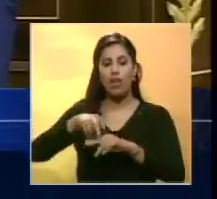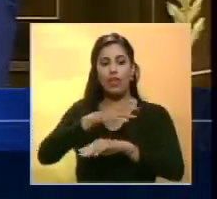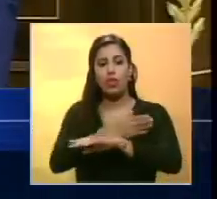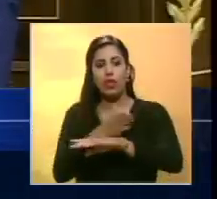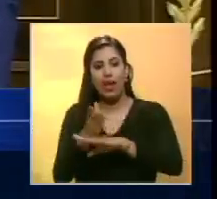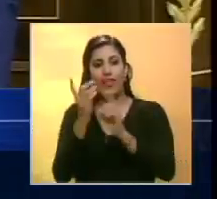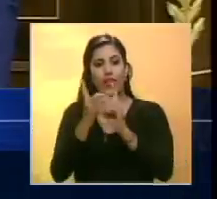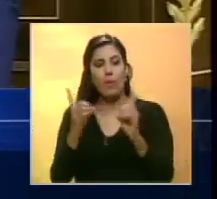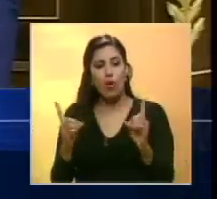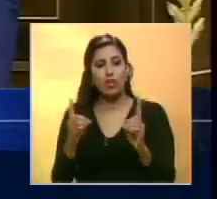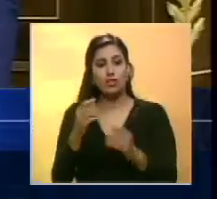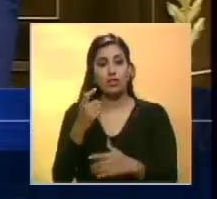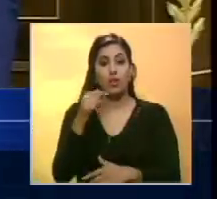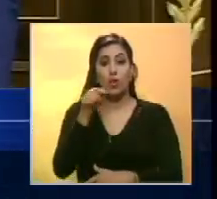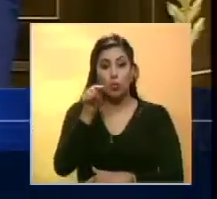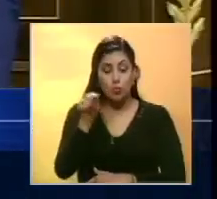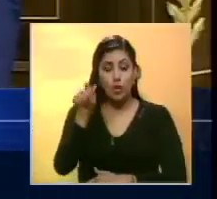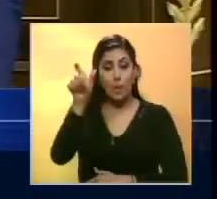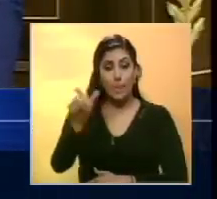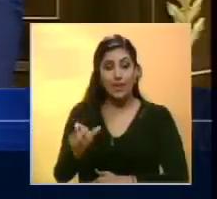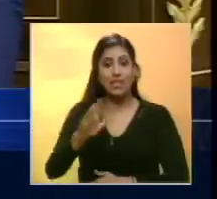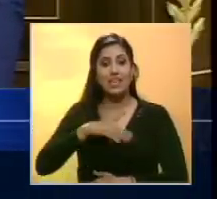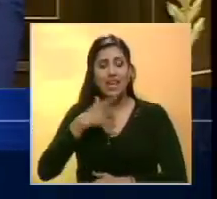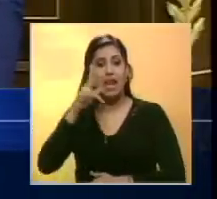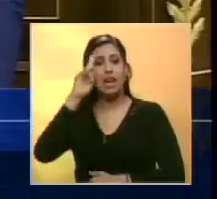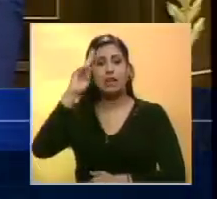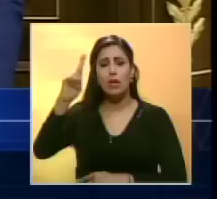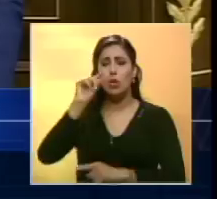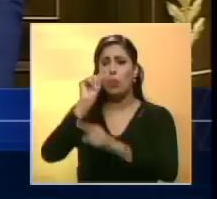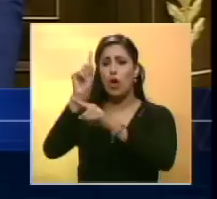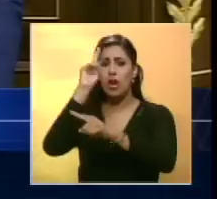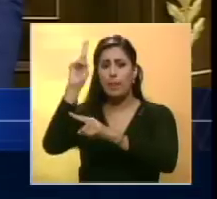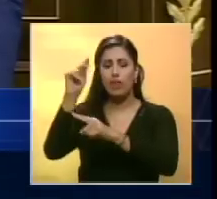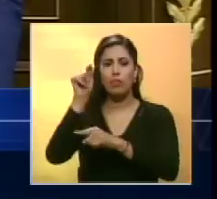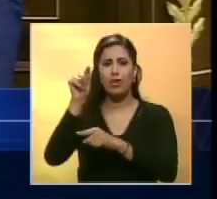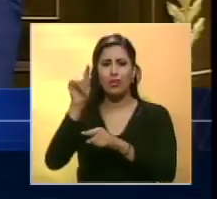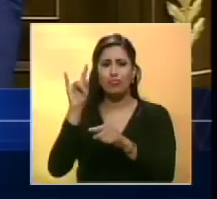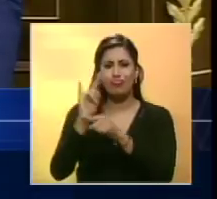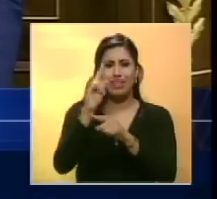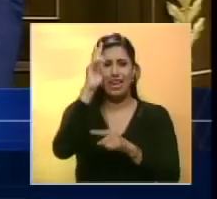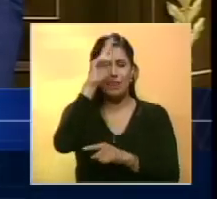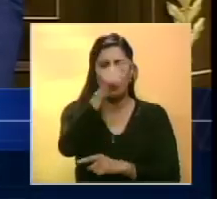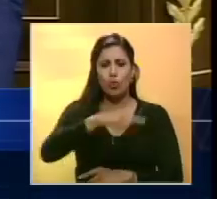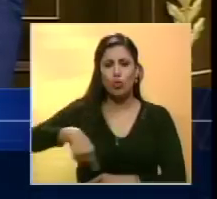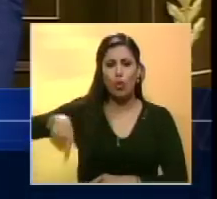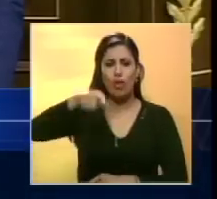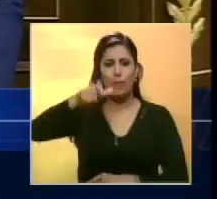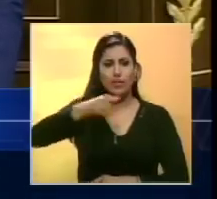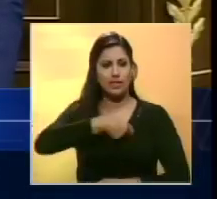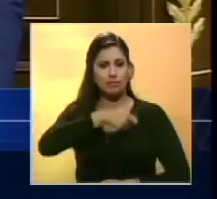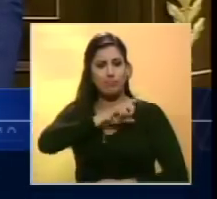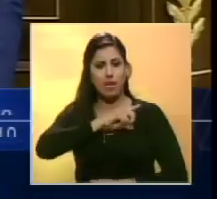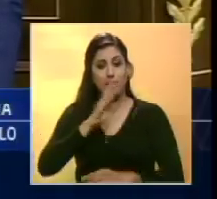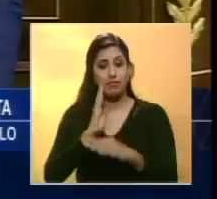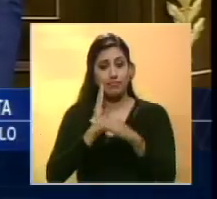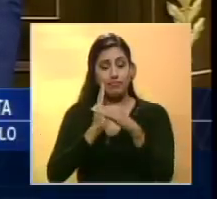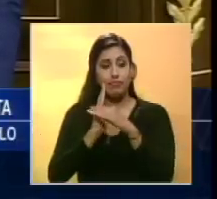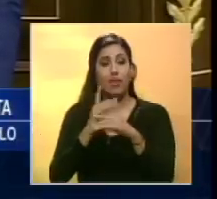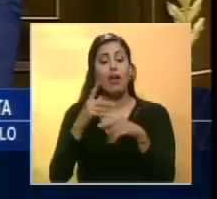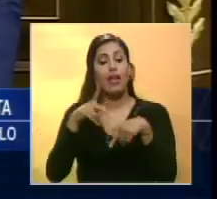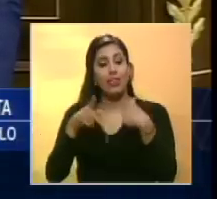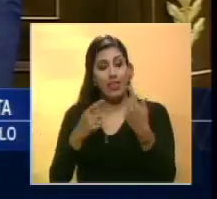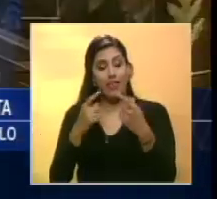democracia. Usted, tanto que habla de respeto, lo que hizo fue faltar al respeto a todos los españoles. Para